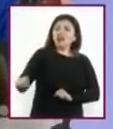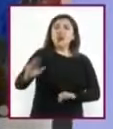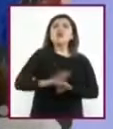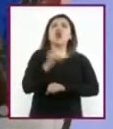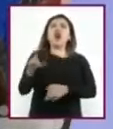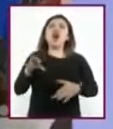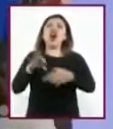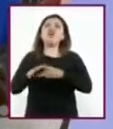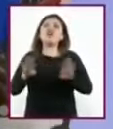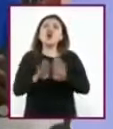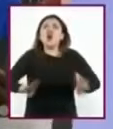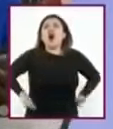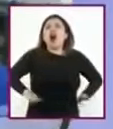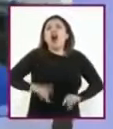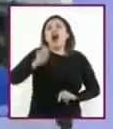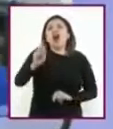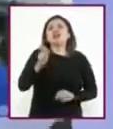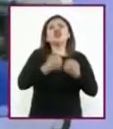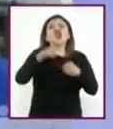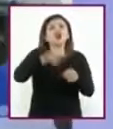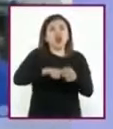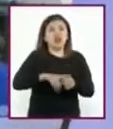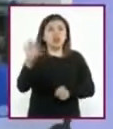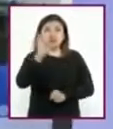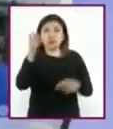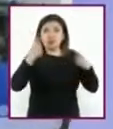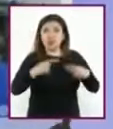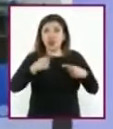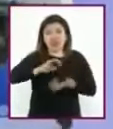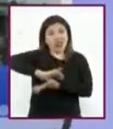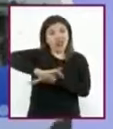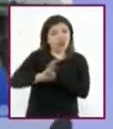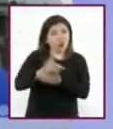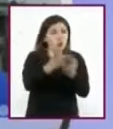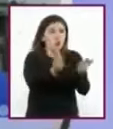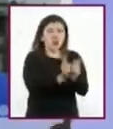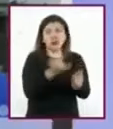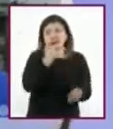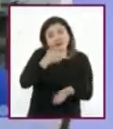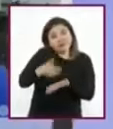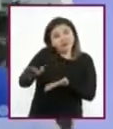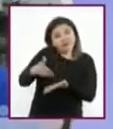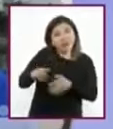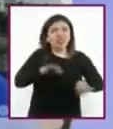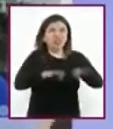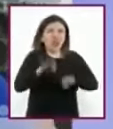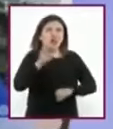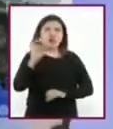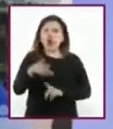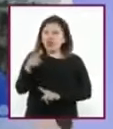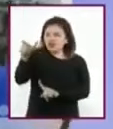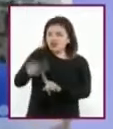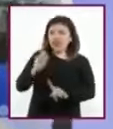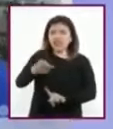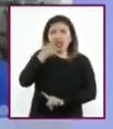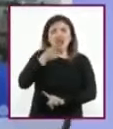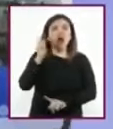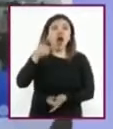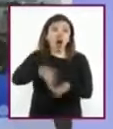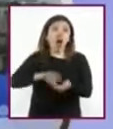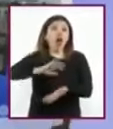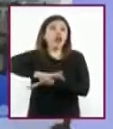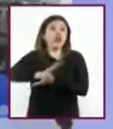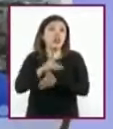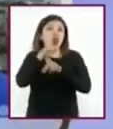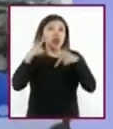ligadas a estereotipos sociales? Cuando una persona es excluida de algún grupo social o laboral por su forma de hablar, se trata de un caso de discriminación